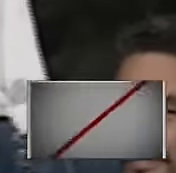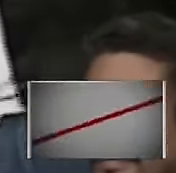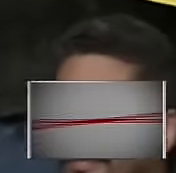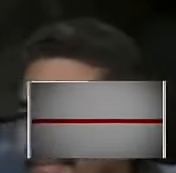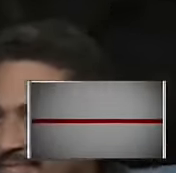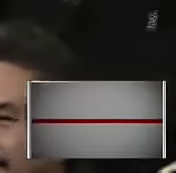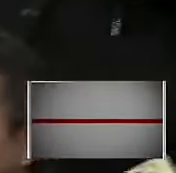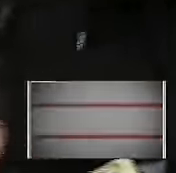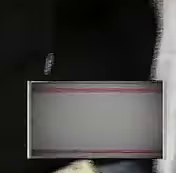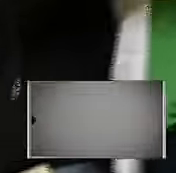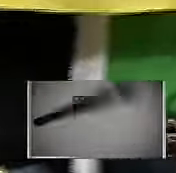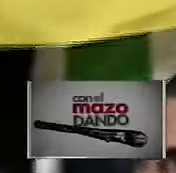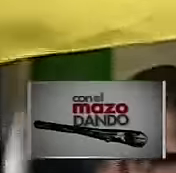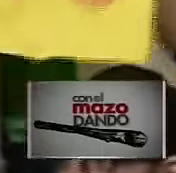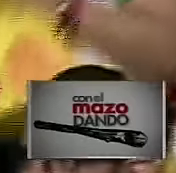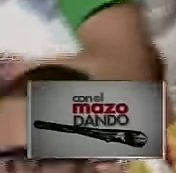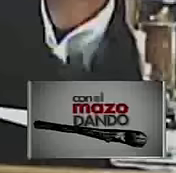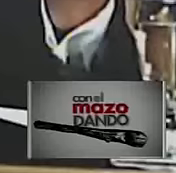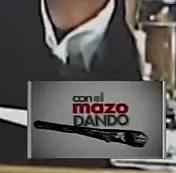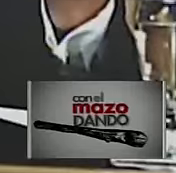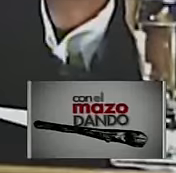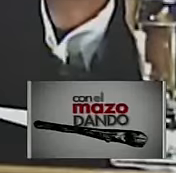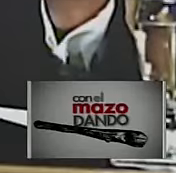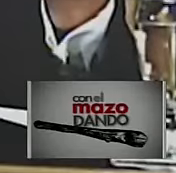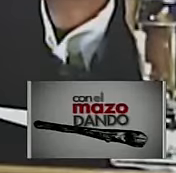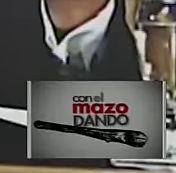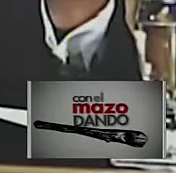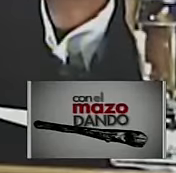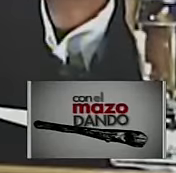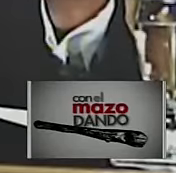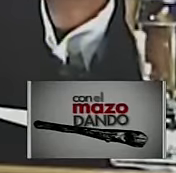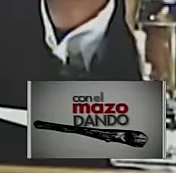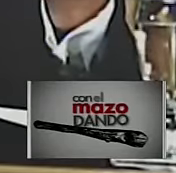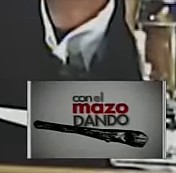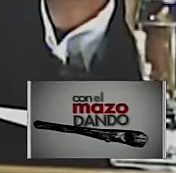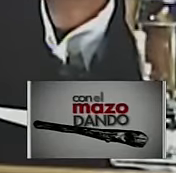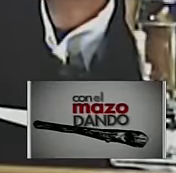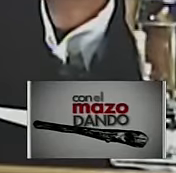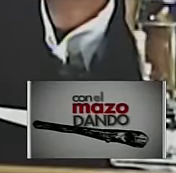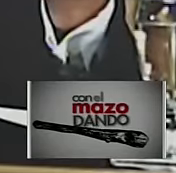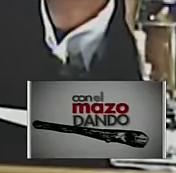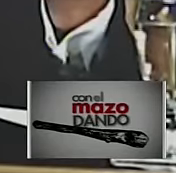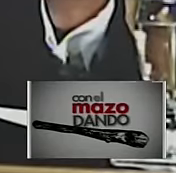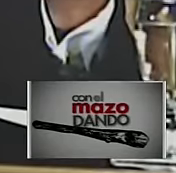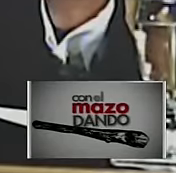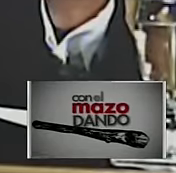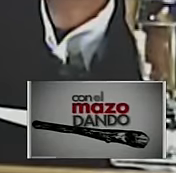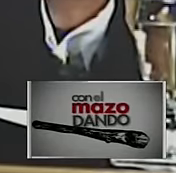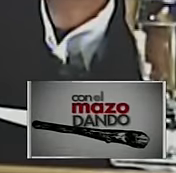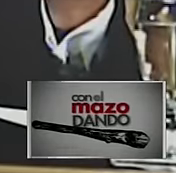¡Que viva Venezuela! ¡Que viva! Movimiento Político Enamórate Venezuela, presente.